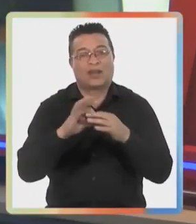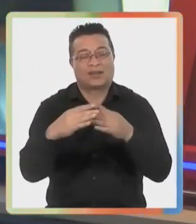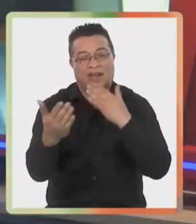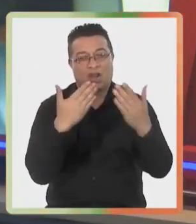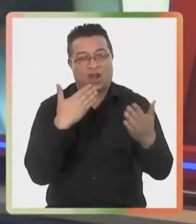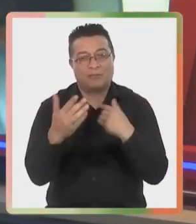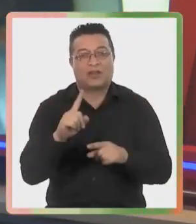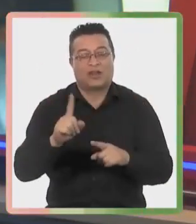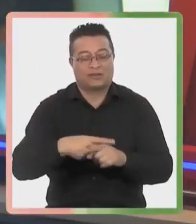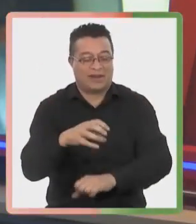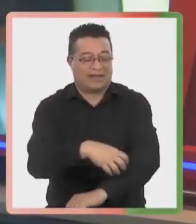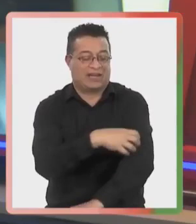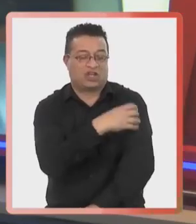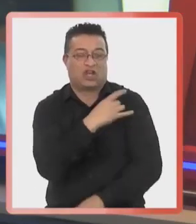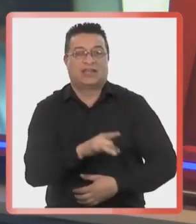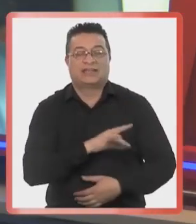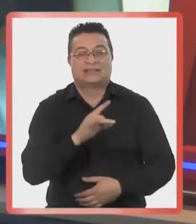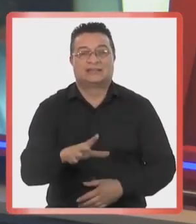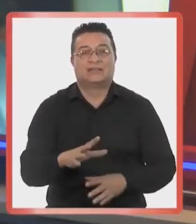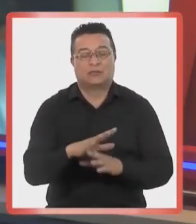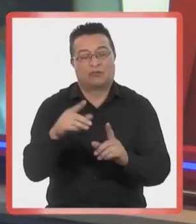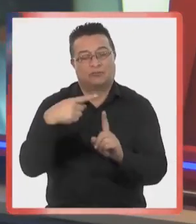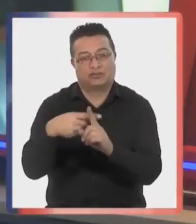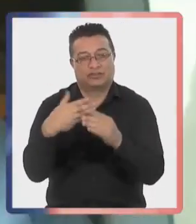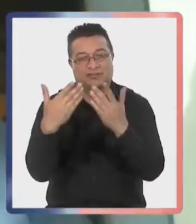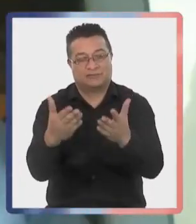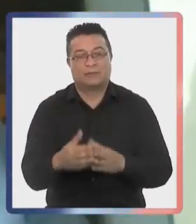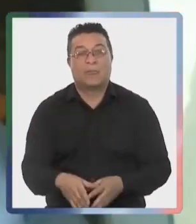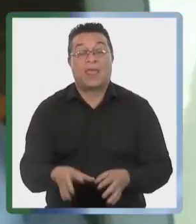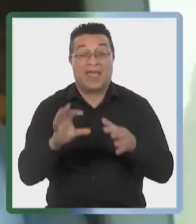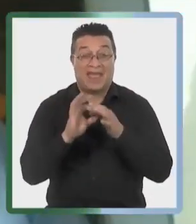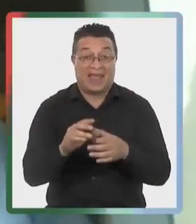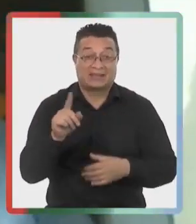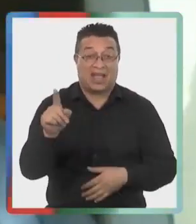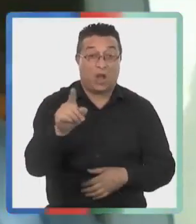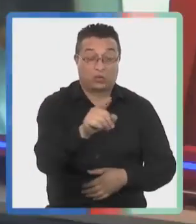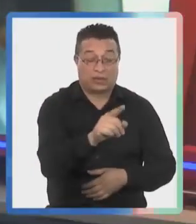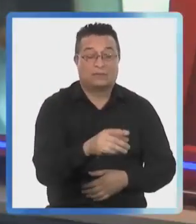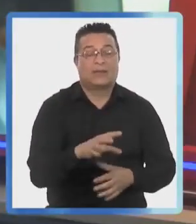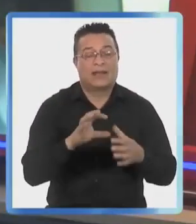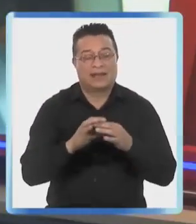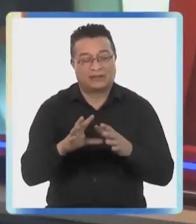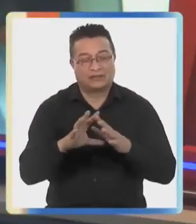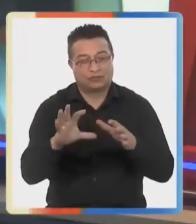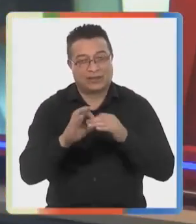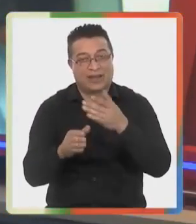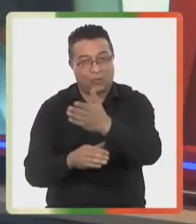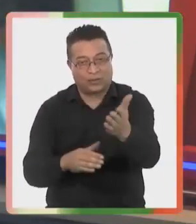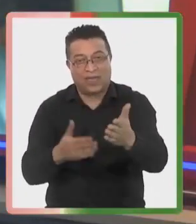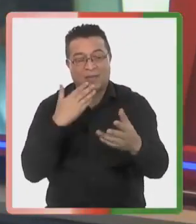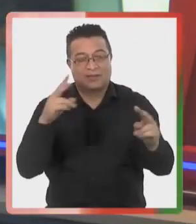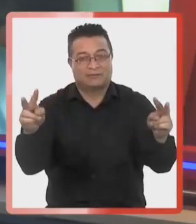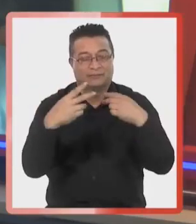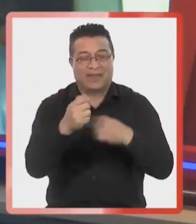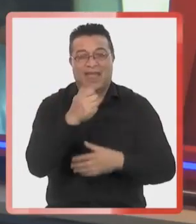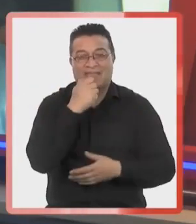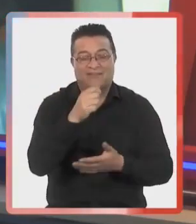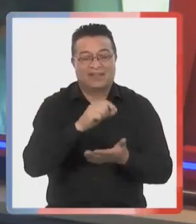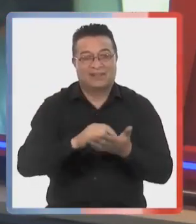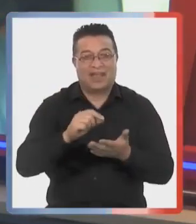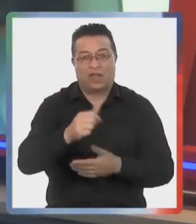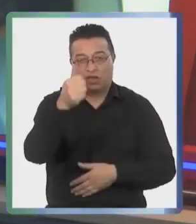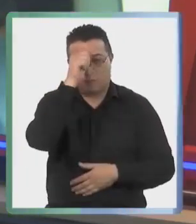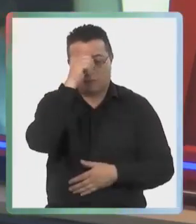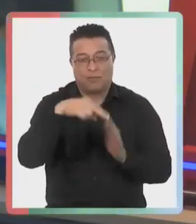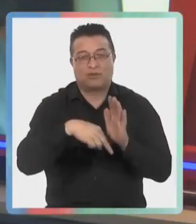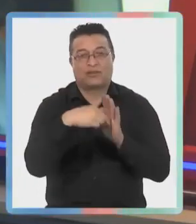gracias por conversar nuevamente con las regiones de nuestro país. Mucho éxito. Bueno, gracias a ustedes, pues. Gracias, muchísimas gracias a ustedes por acompañarnos en la entrevista del domingo